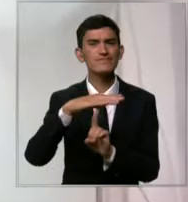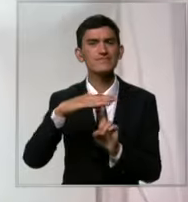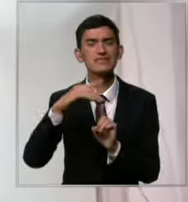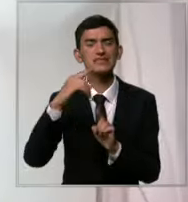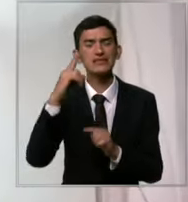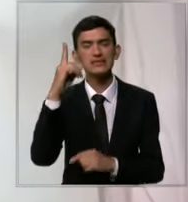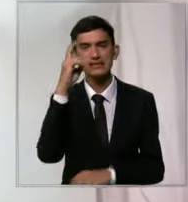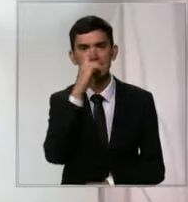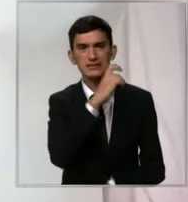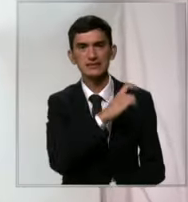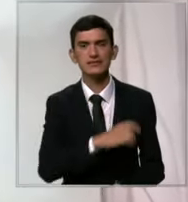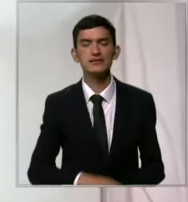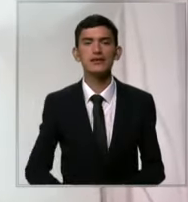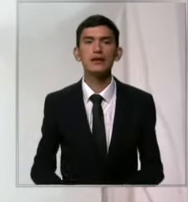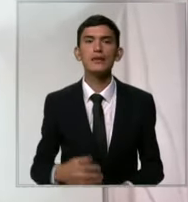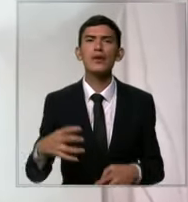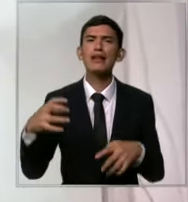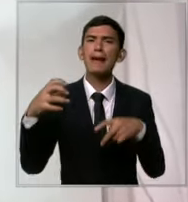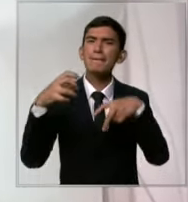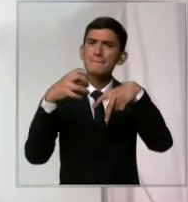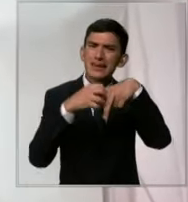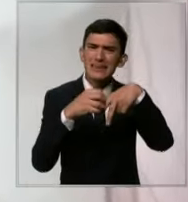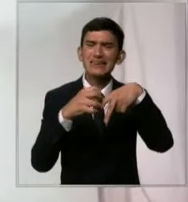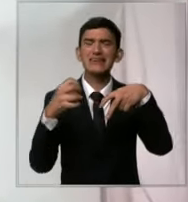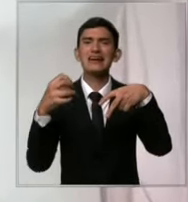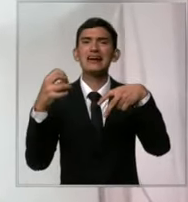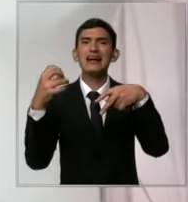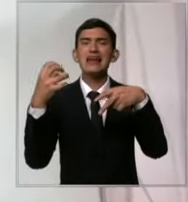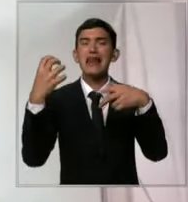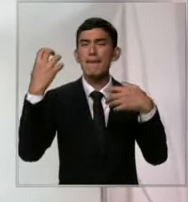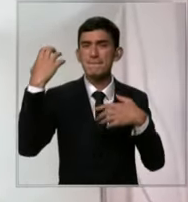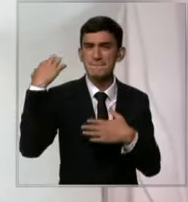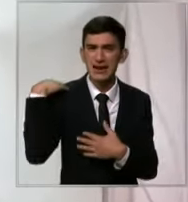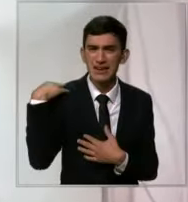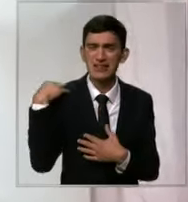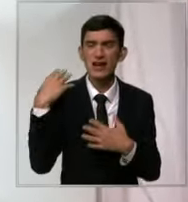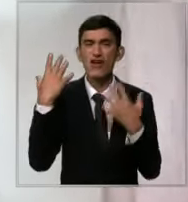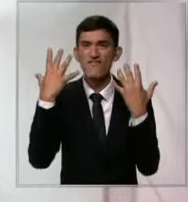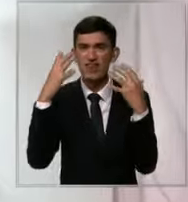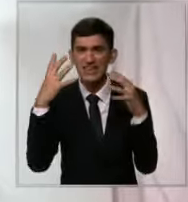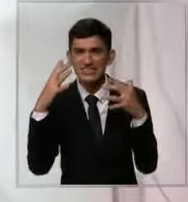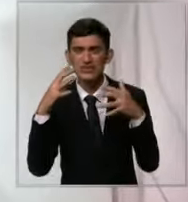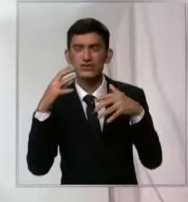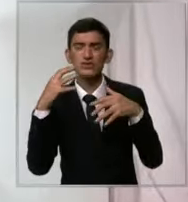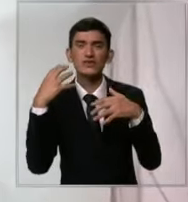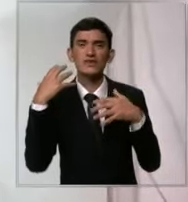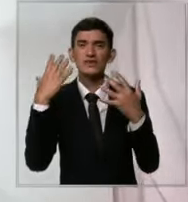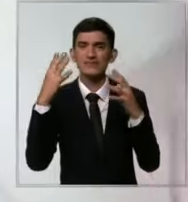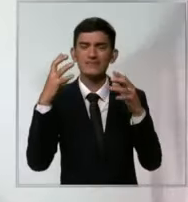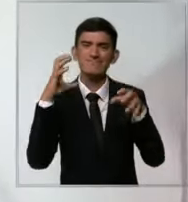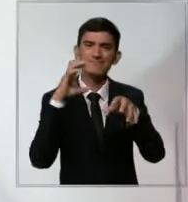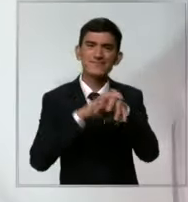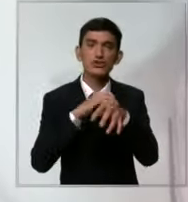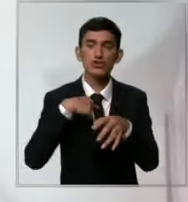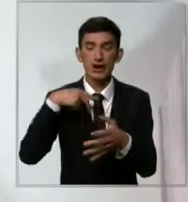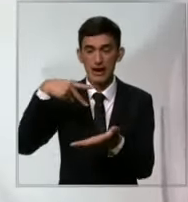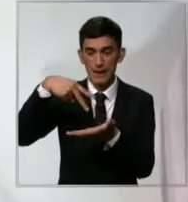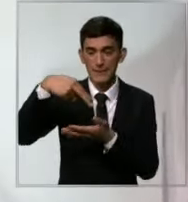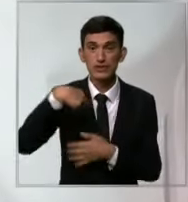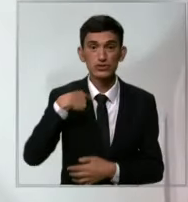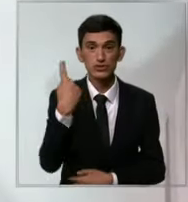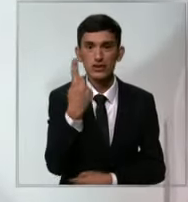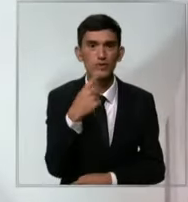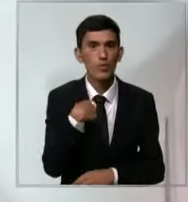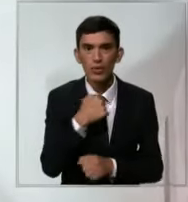las piernas, la espalda y los brazos bien lastimados, la pierna que más fue afectada fue la pierna izquierda. Aún no puedo caminar sola, necesito